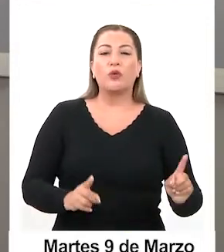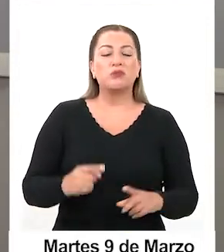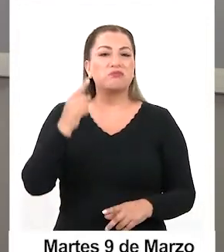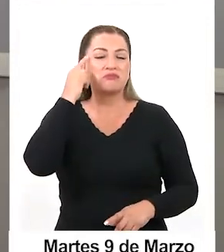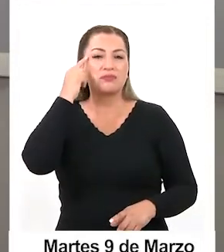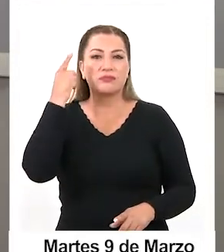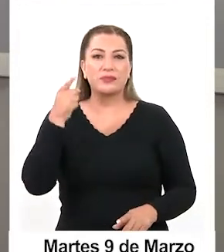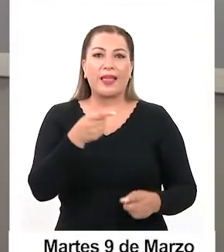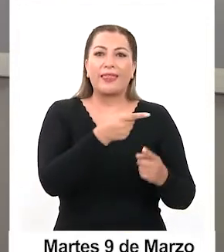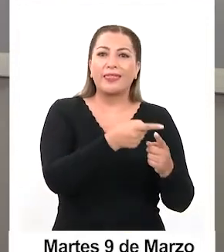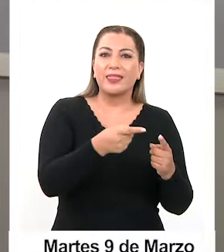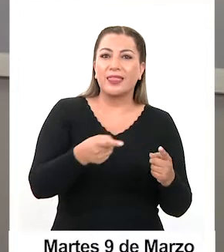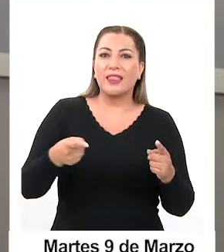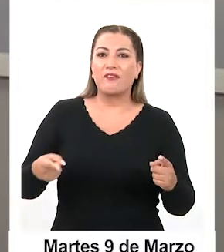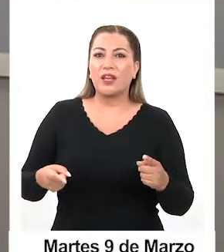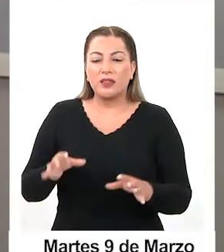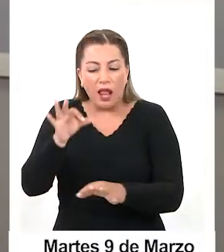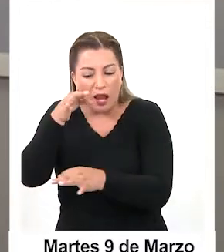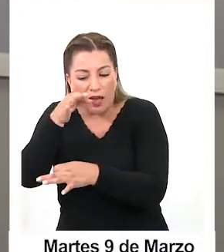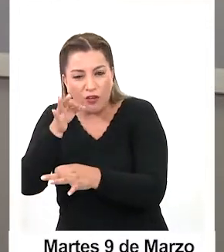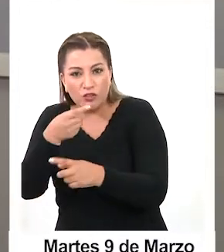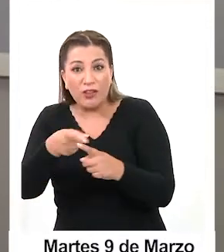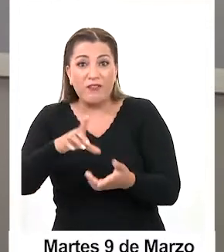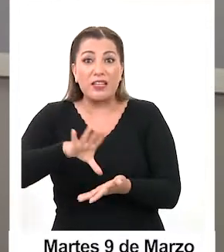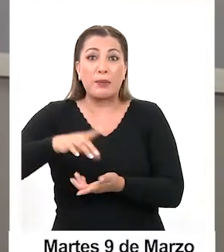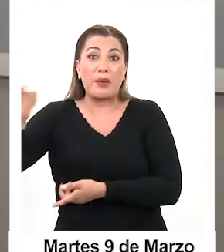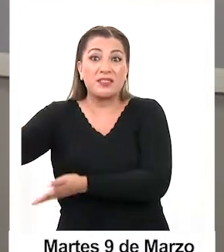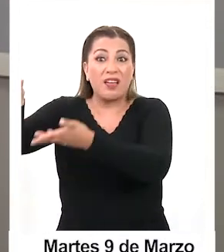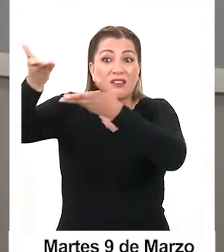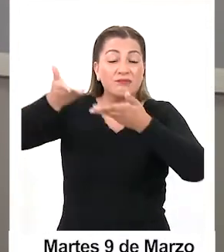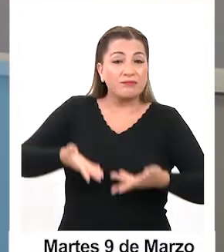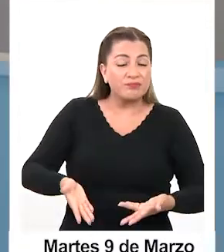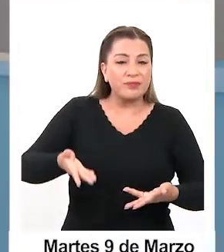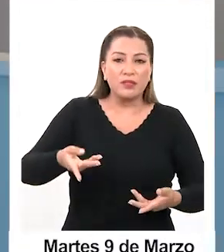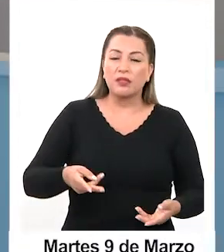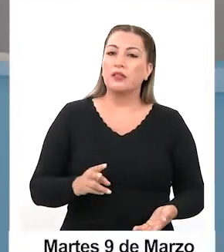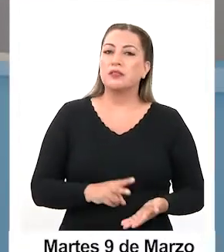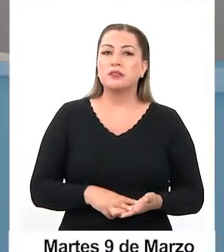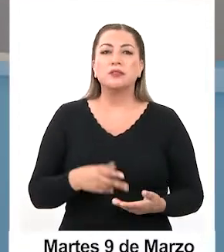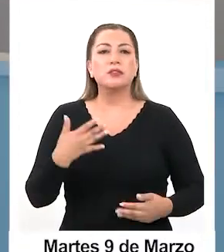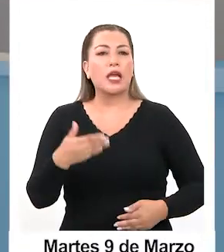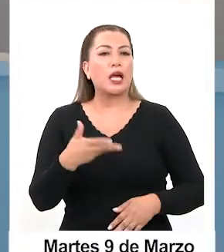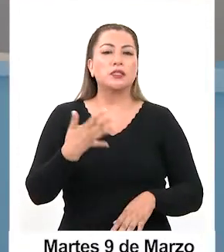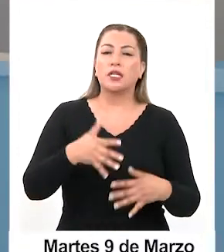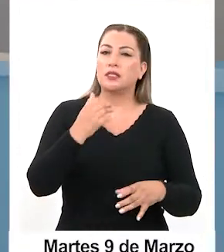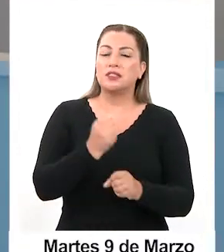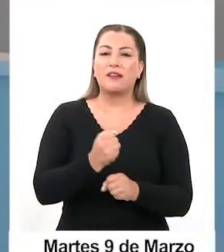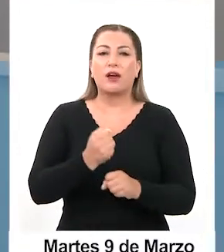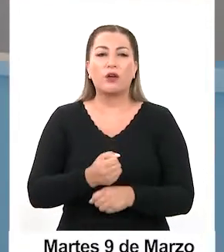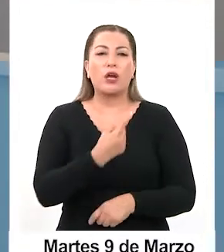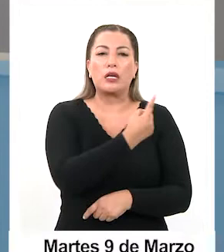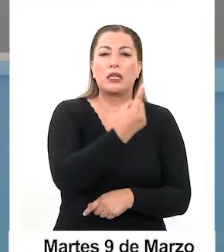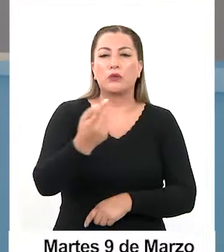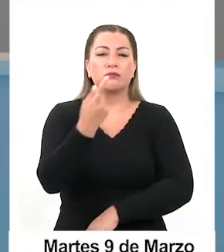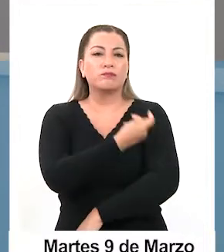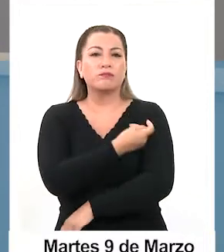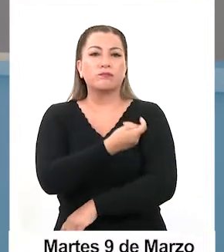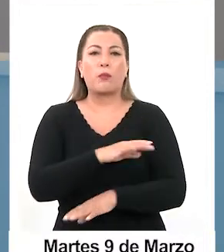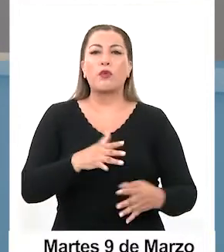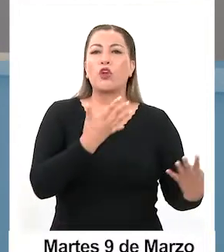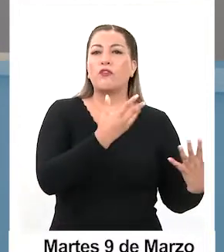de distintos laboratorios, de distintos países. La verdad de las cosas es que fue consolidando este trabajo de vacunación, que hoy día nos tienen con más de